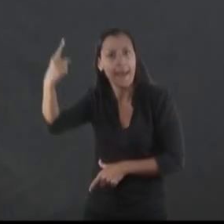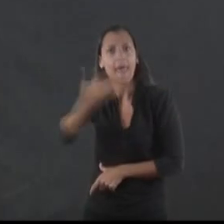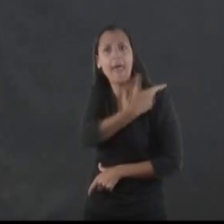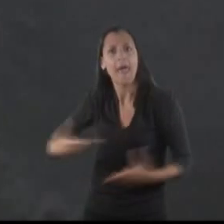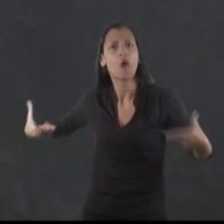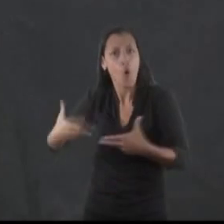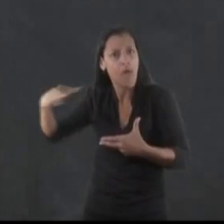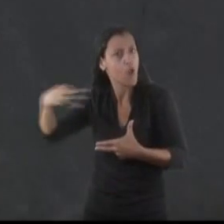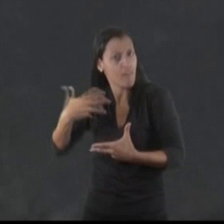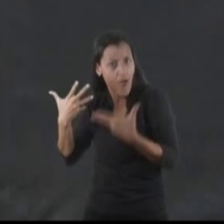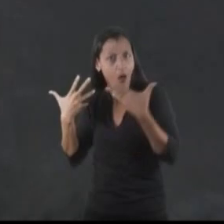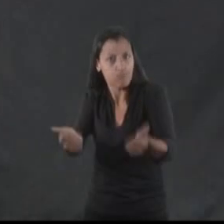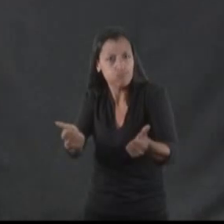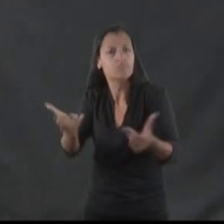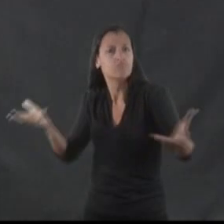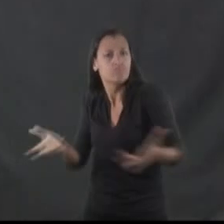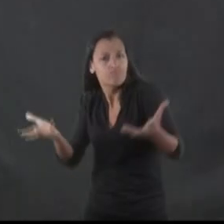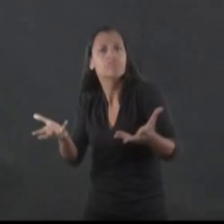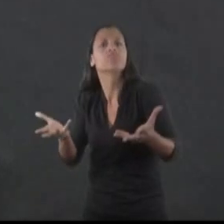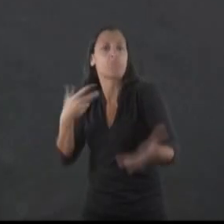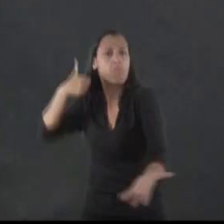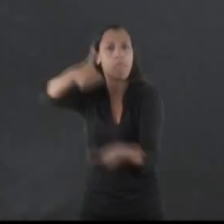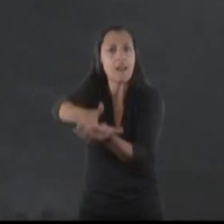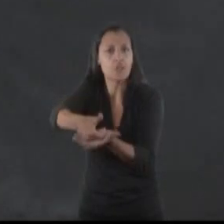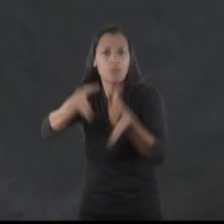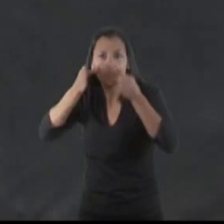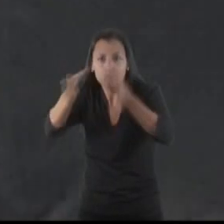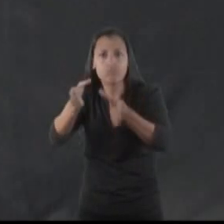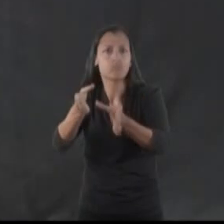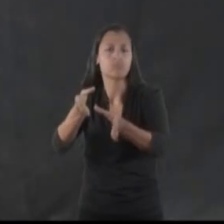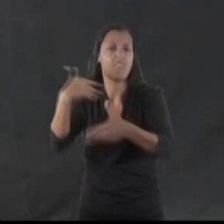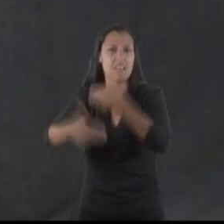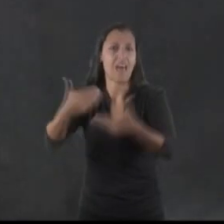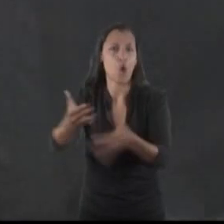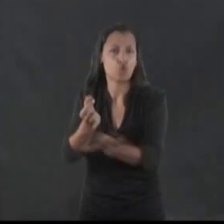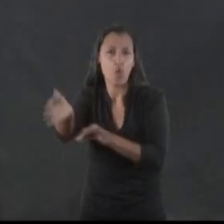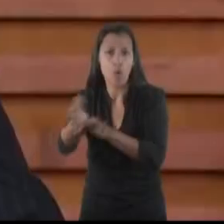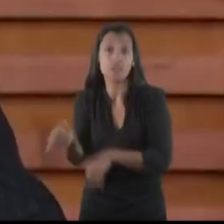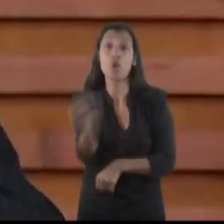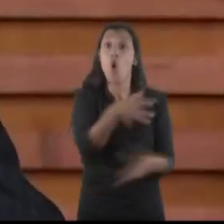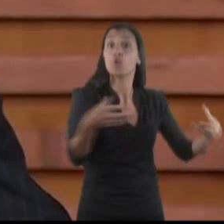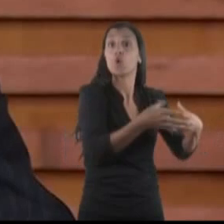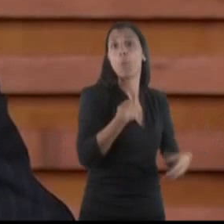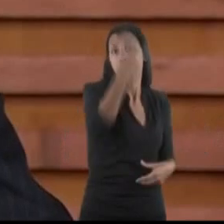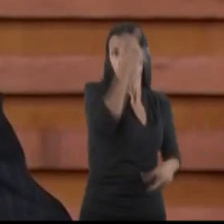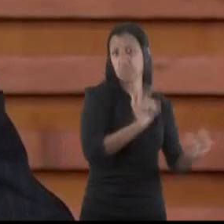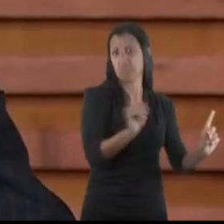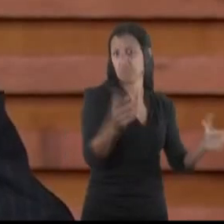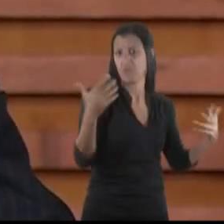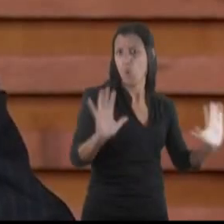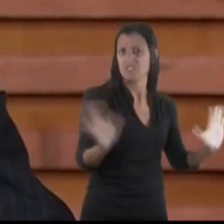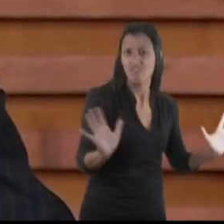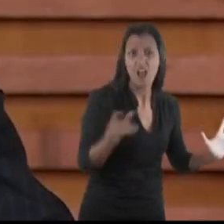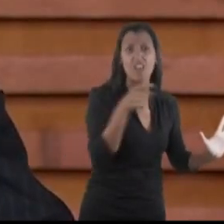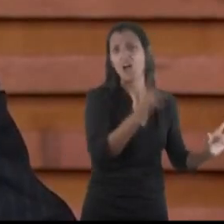presente para promover la inversión en el desarrollo educativo, y los que creen que no, que eso es un problema